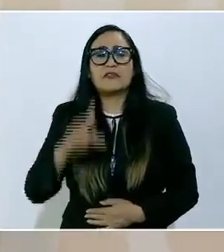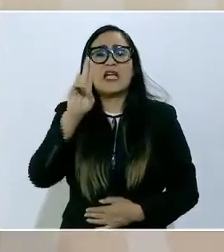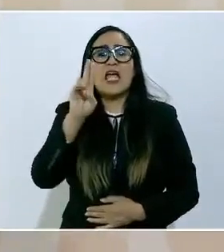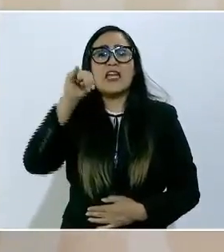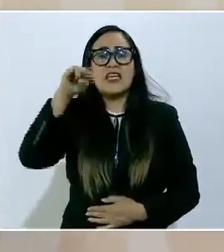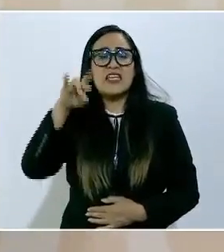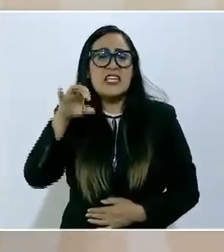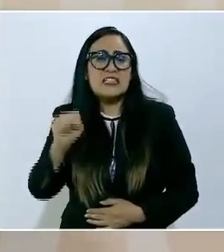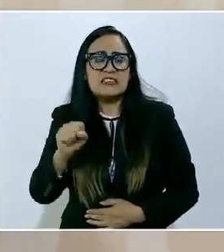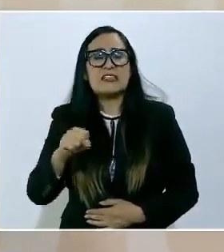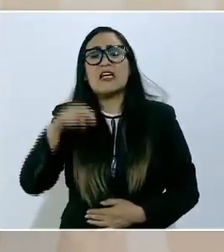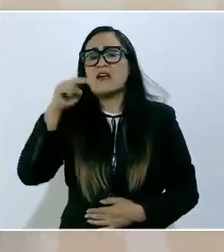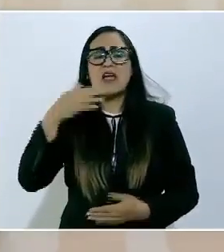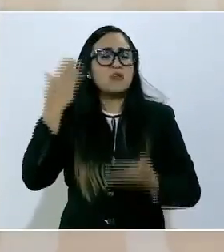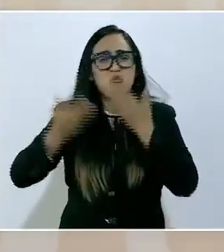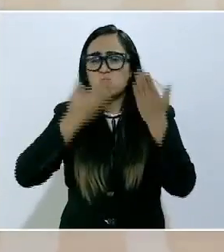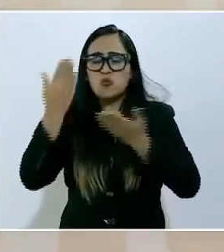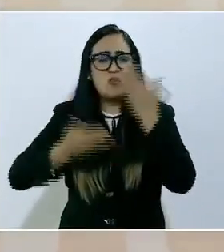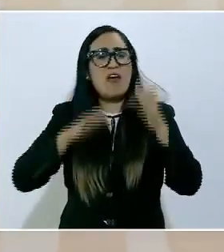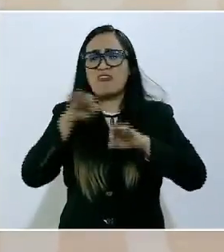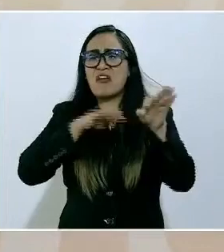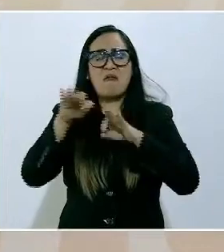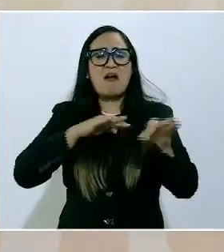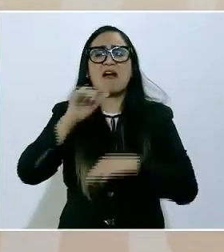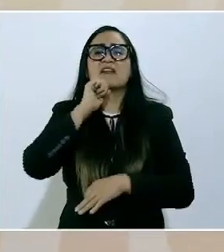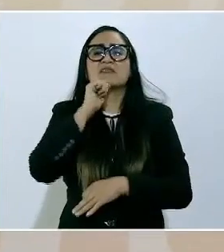ninis que ni estudian ni trabajan.